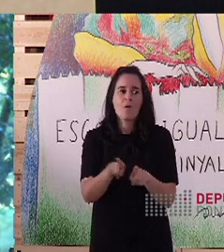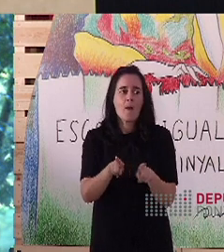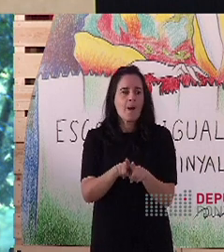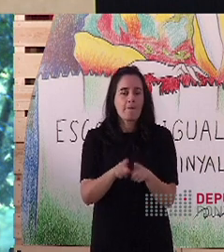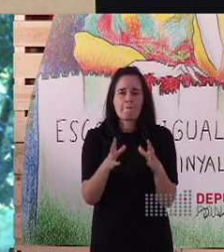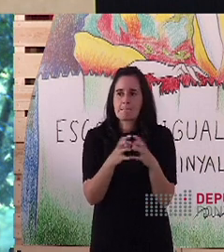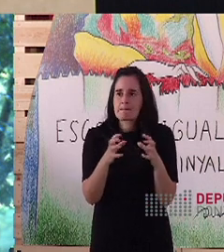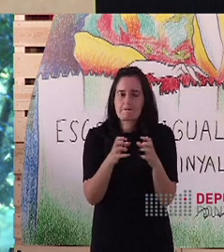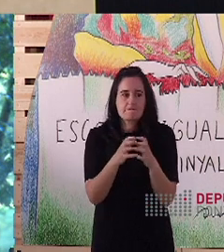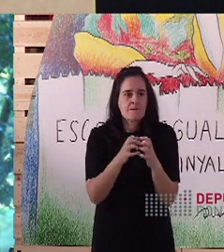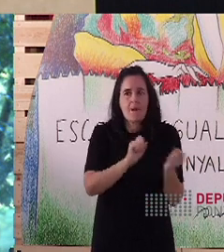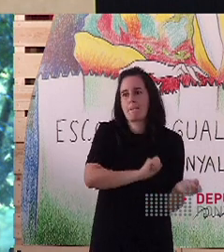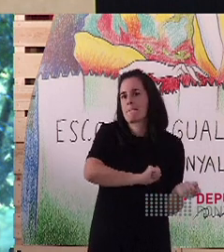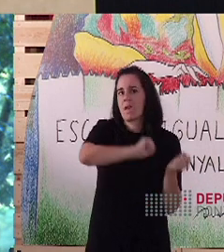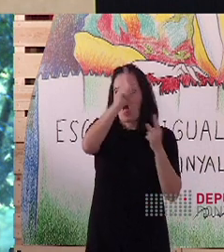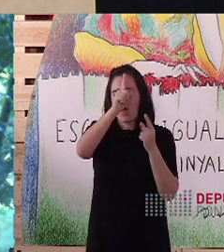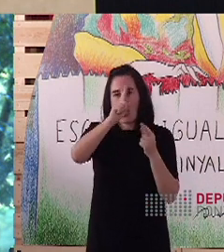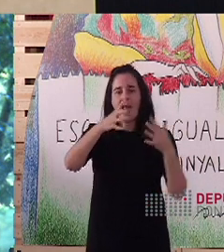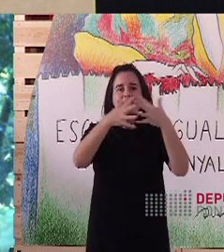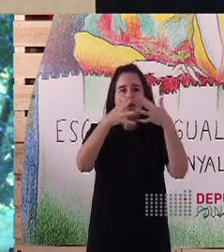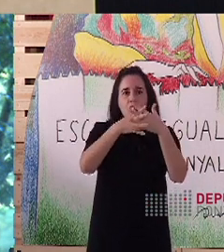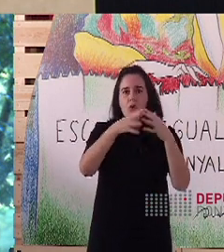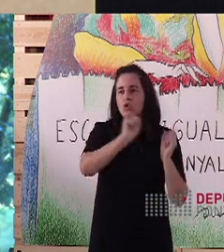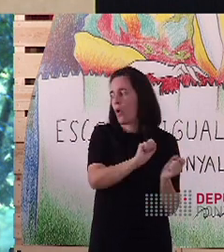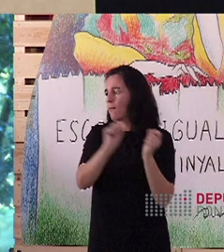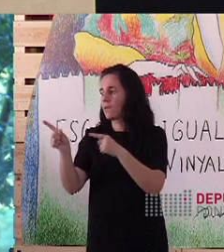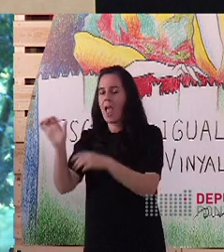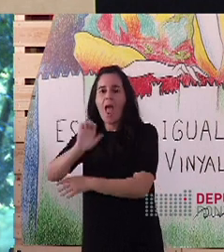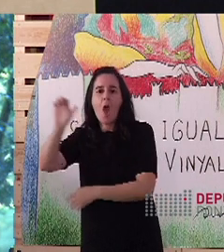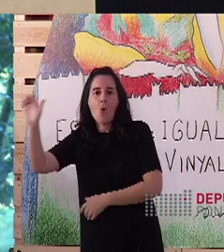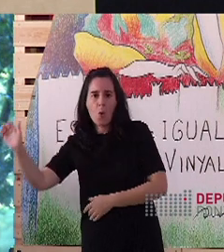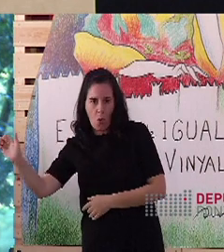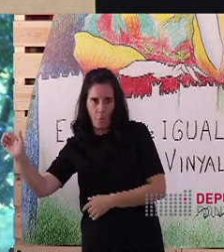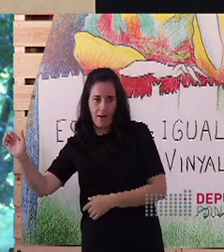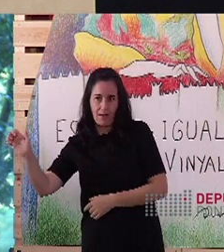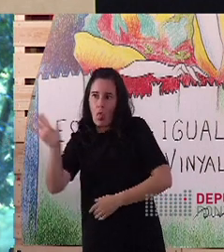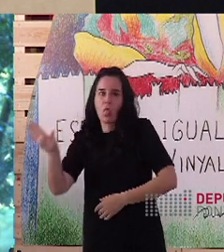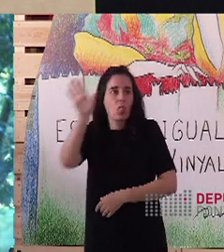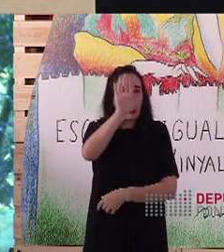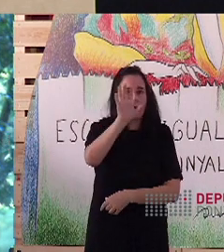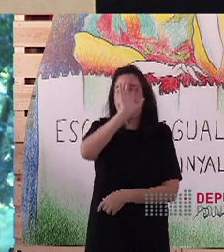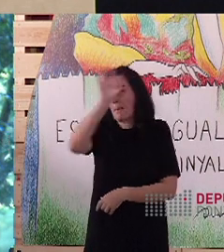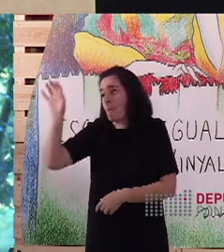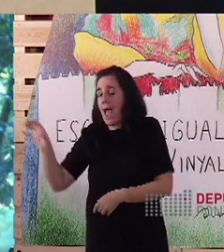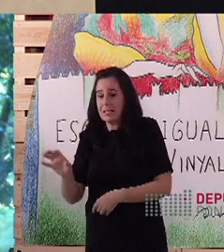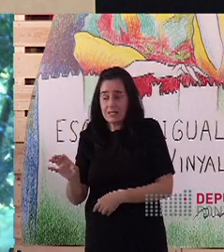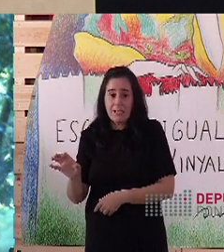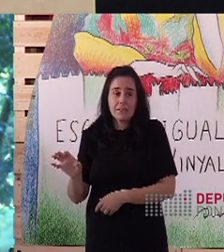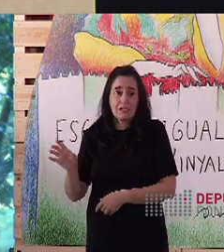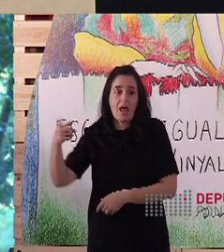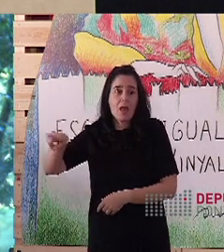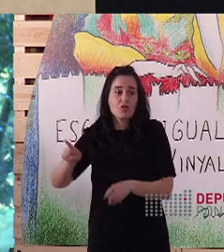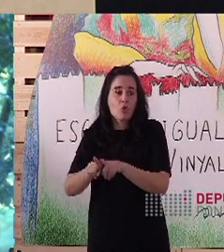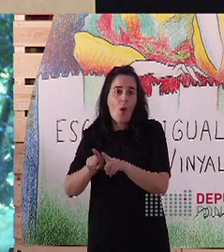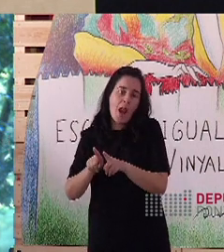de migración hacia Estados Unidos, hacia Europa, hacia lugares, hacia países que tienen